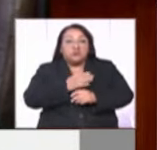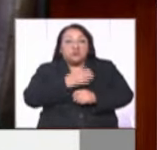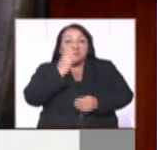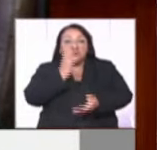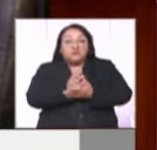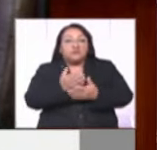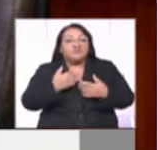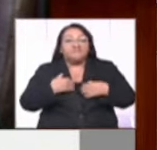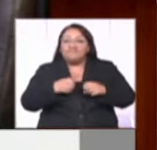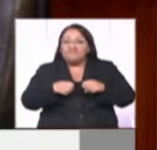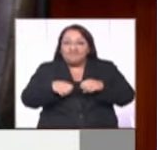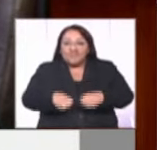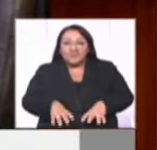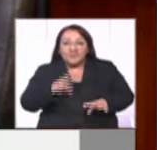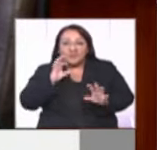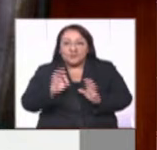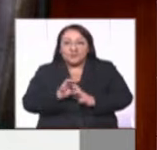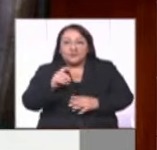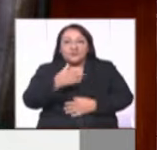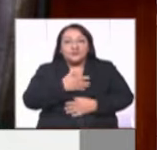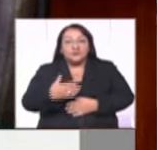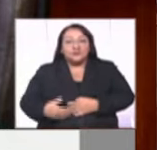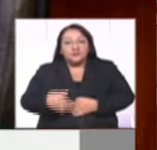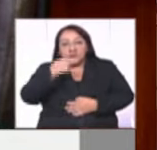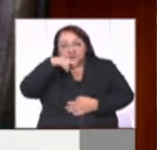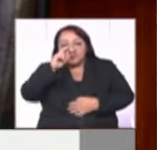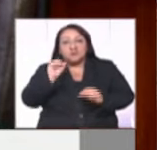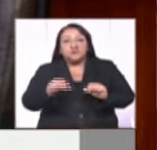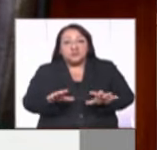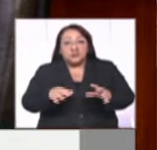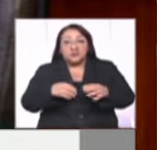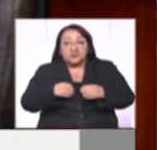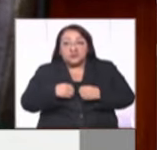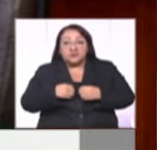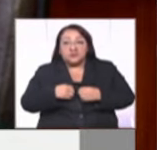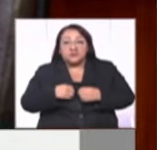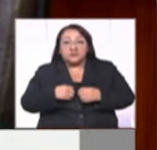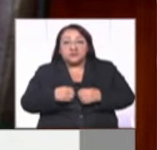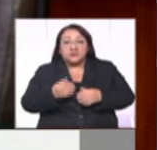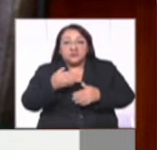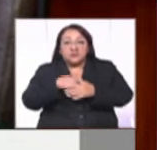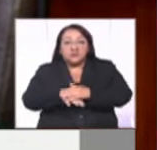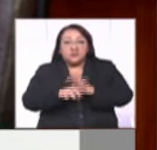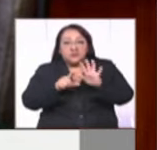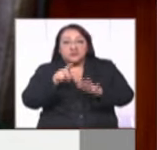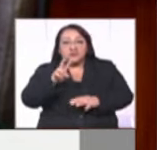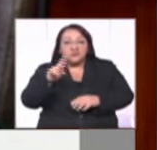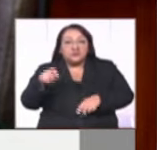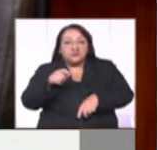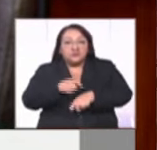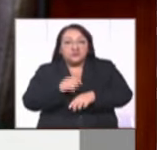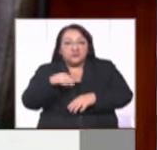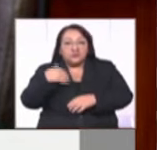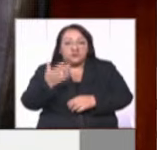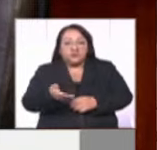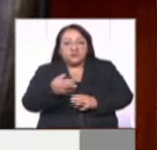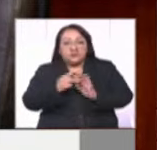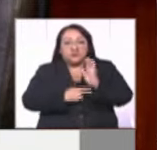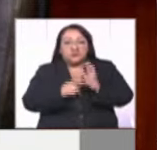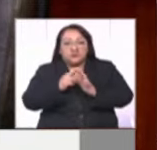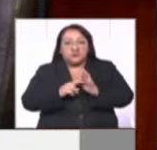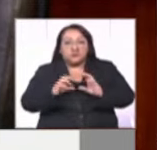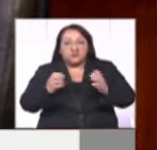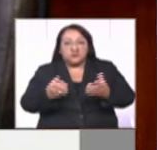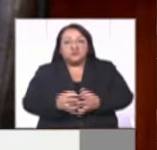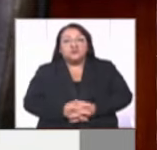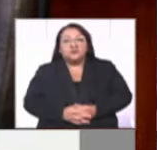debe renunciar. El presidente de la República acepta la dimisión dentro de las 72 horas siguientes. Reglamento del